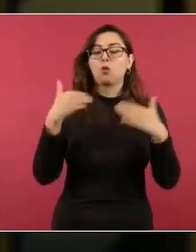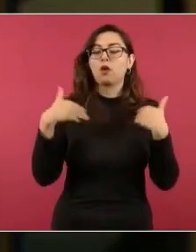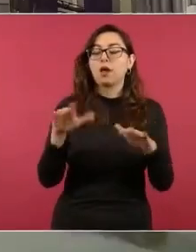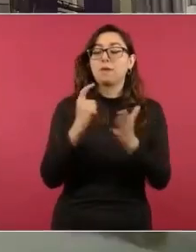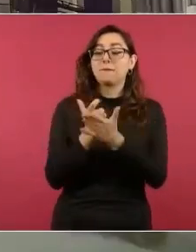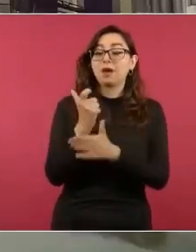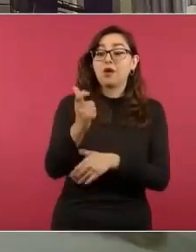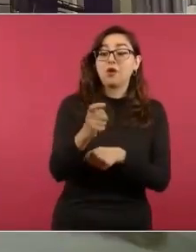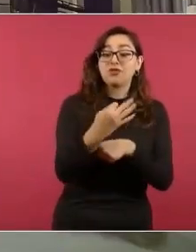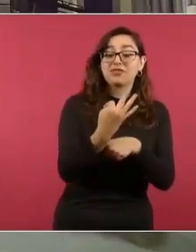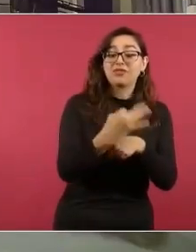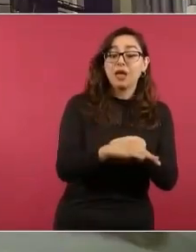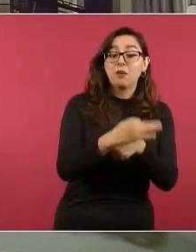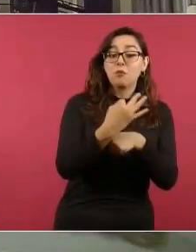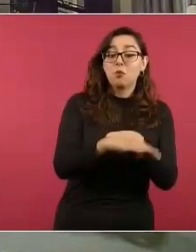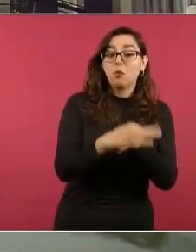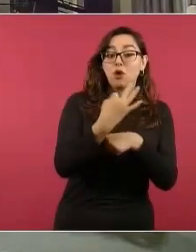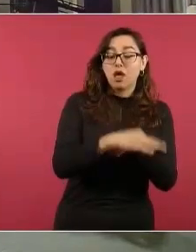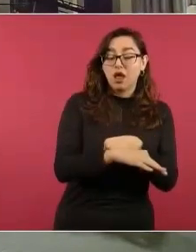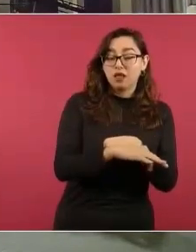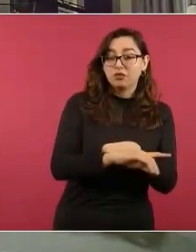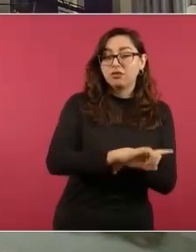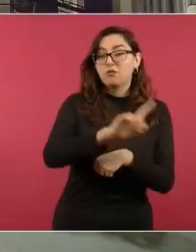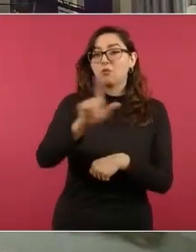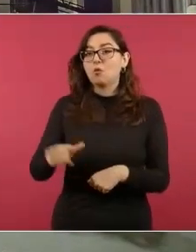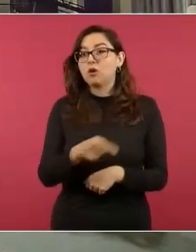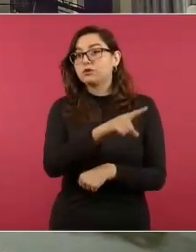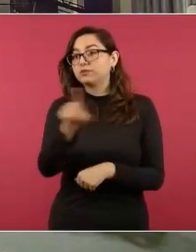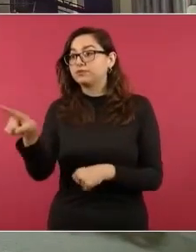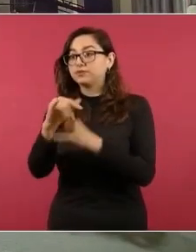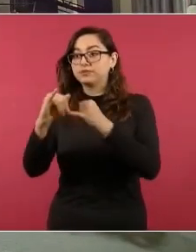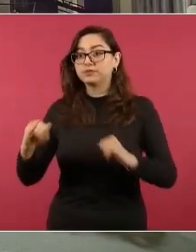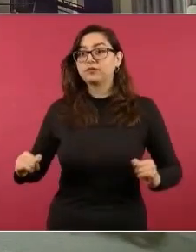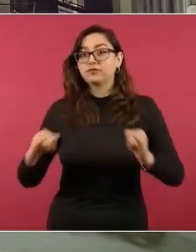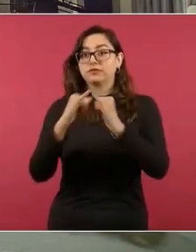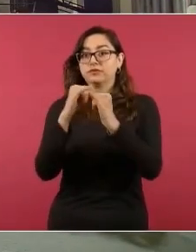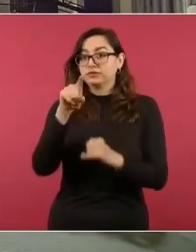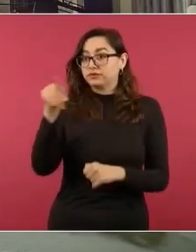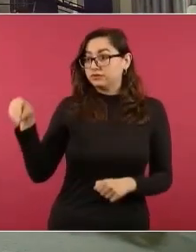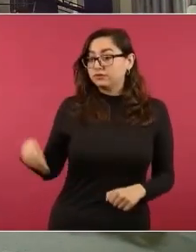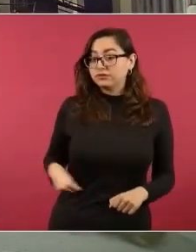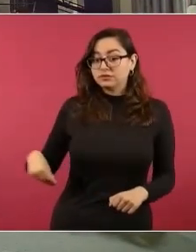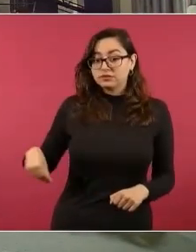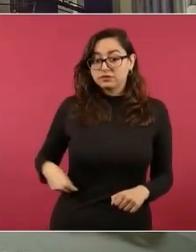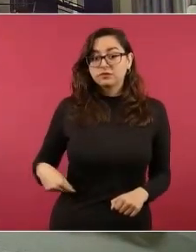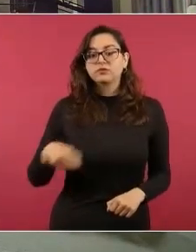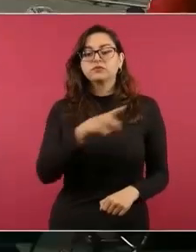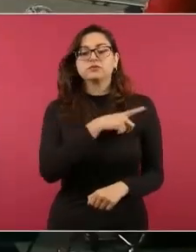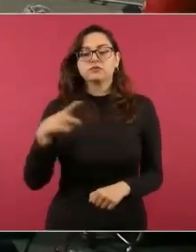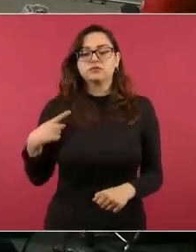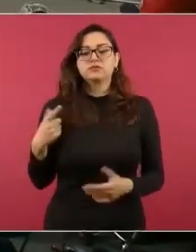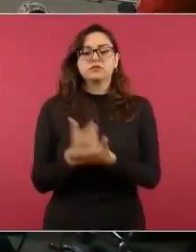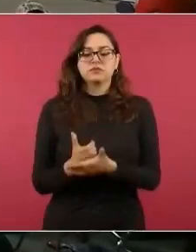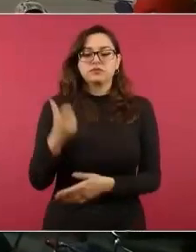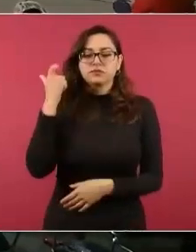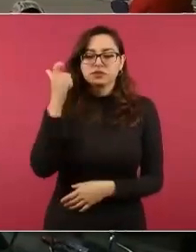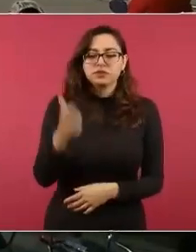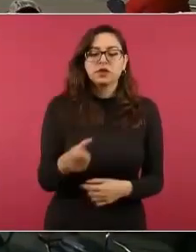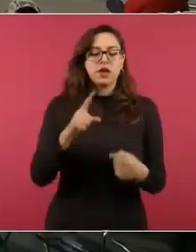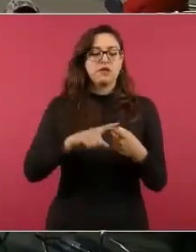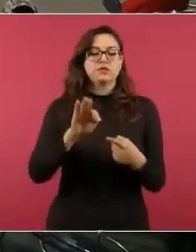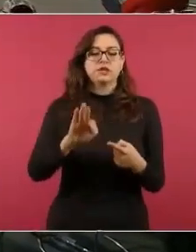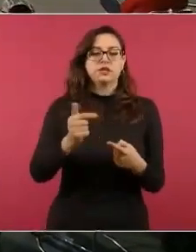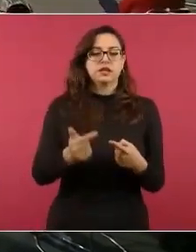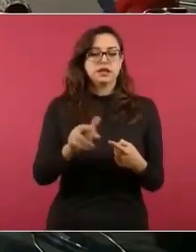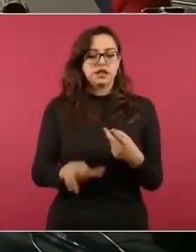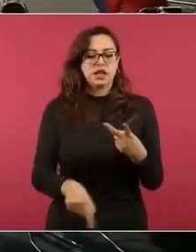temporal porque debe recibir los reembolsos de las dependencias responsables de los 3 niveles como Fiscalía General de la República, Fuerzas